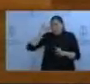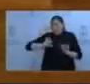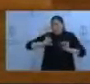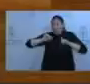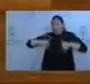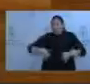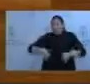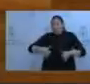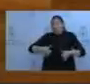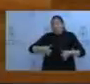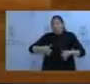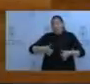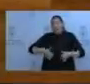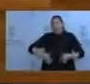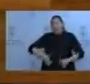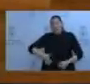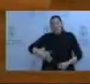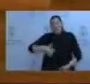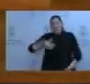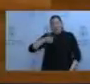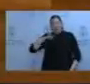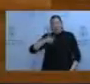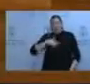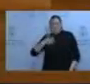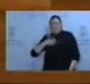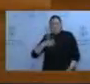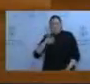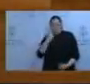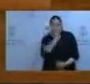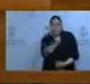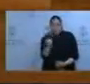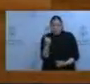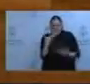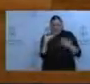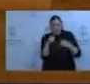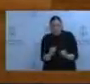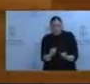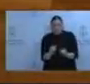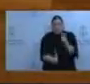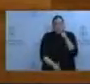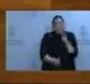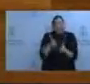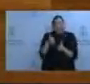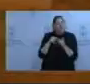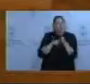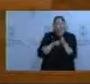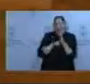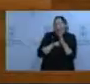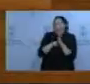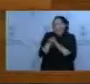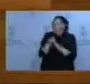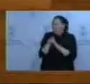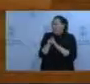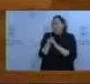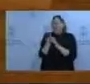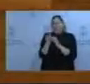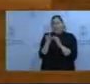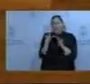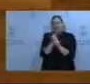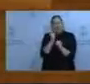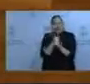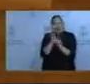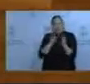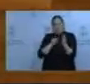resultar molesta para nadie, pero además creo que es un avance en ese ejercicio de la transparencia que